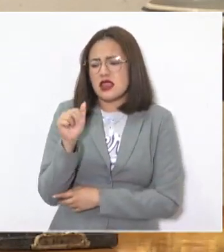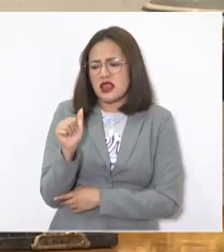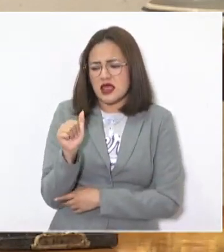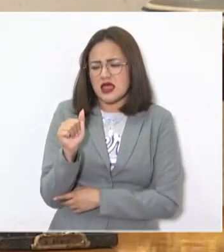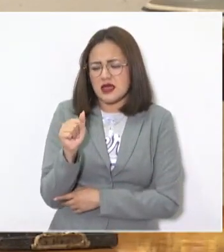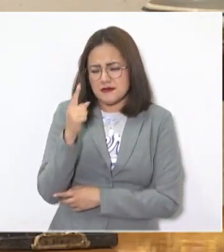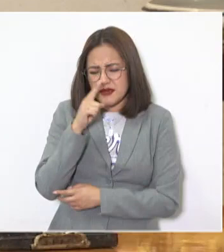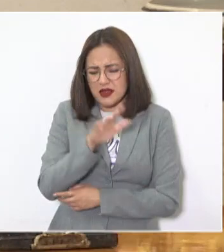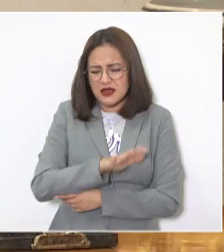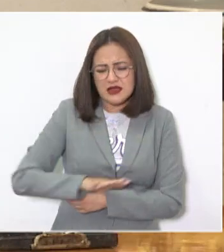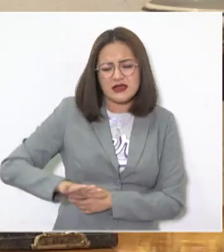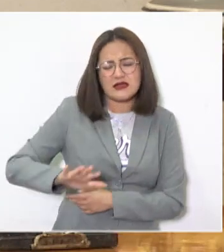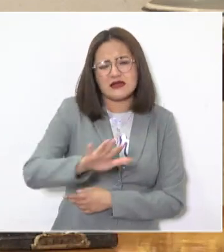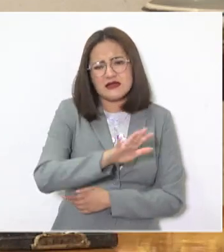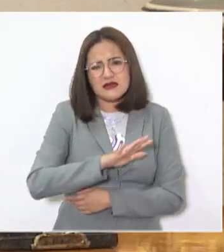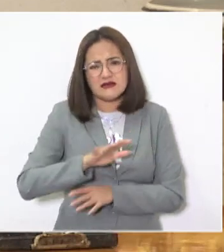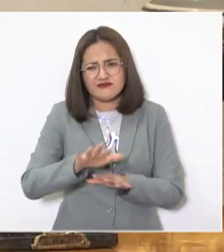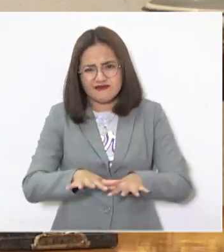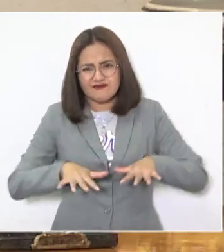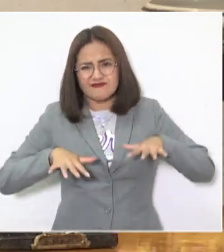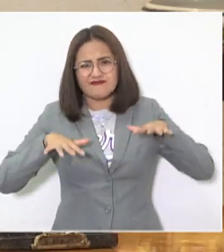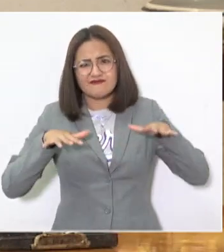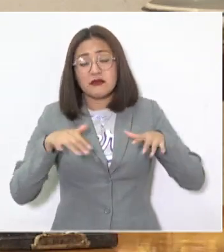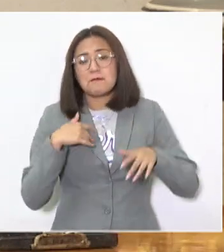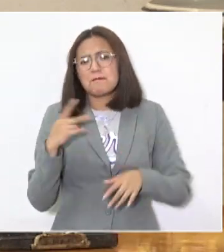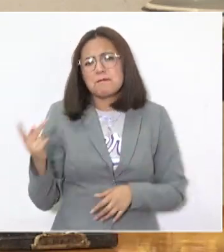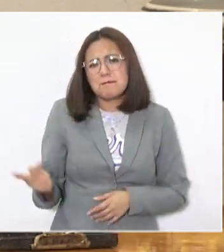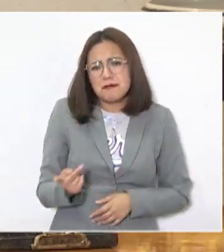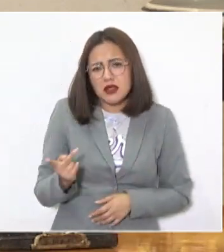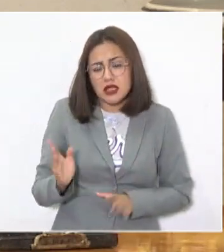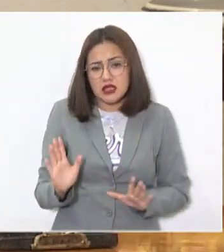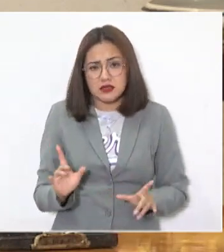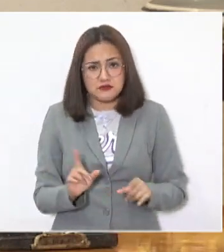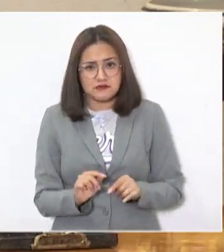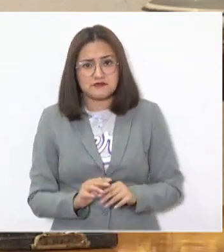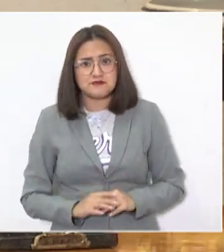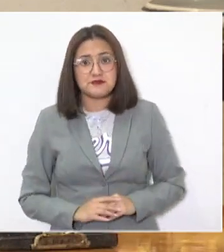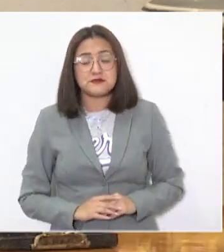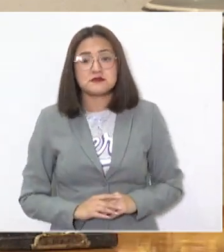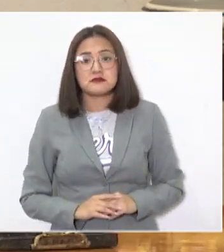¿Verdad? Voy a preguntar, nada más.